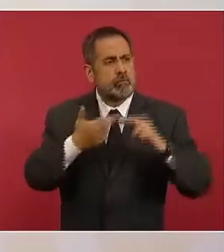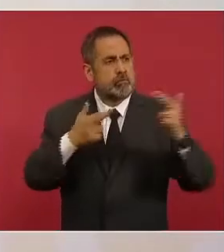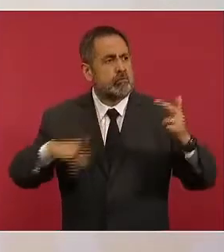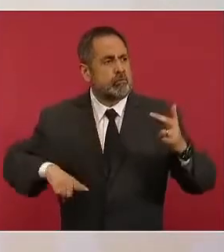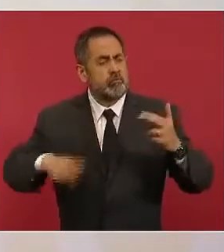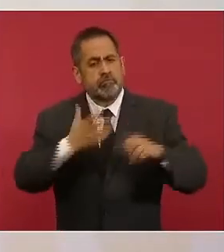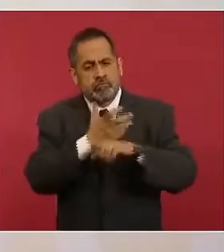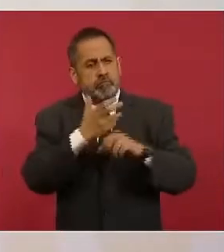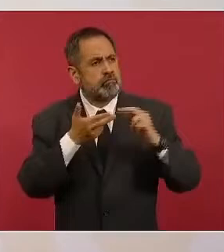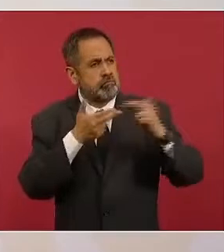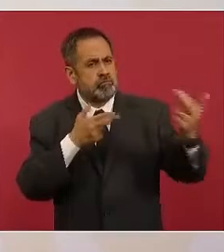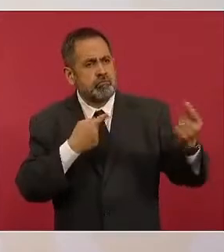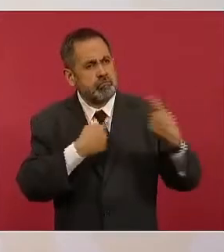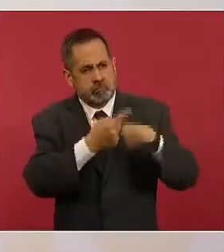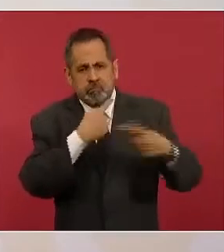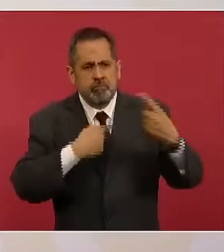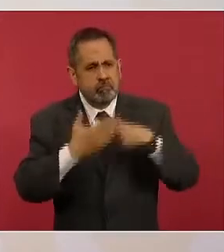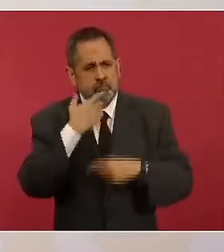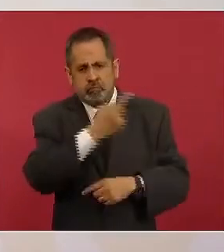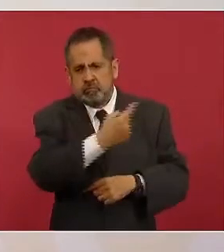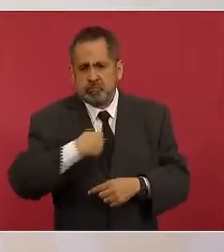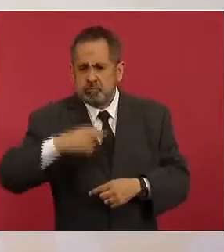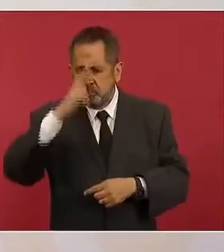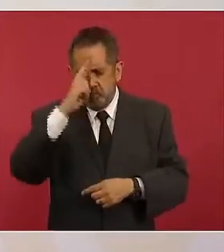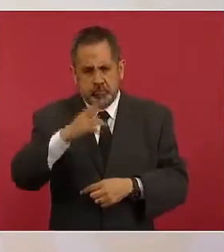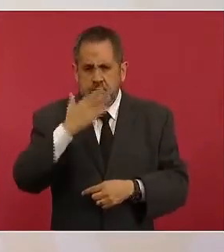muy respetuosos de nuestra soberanía,